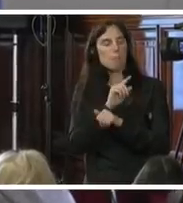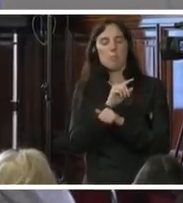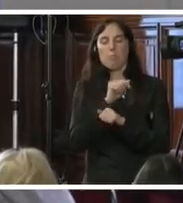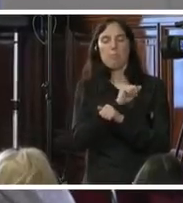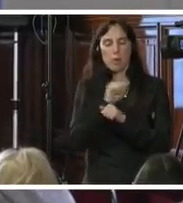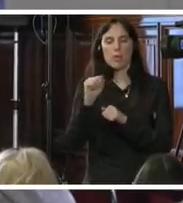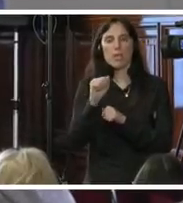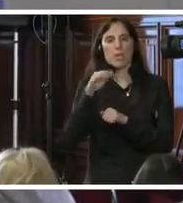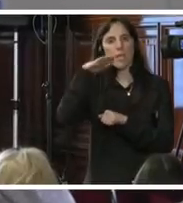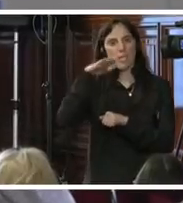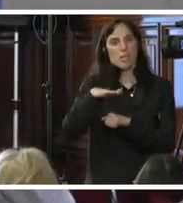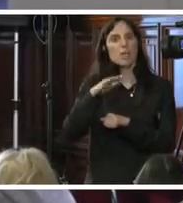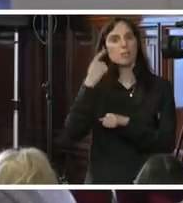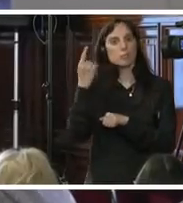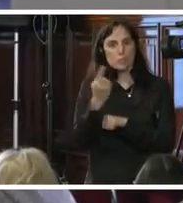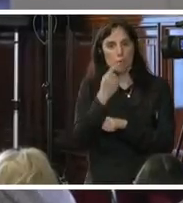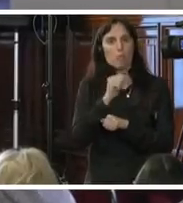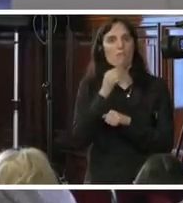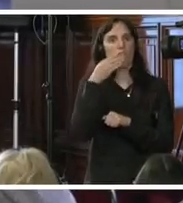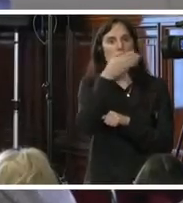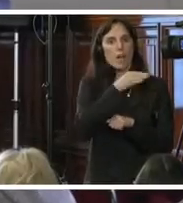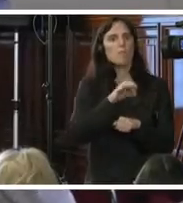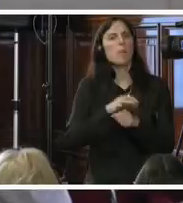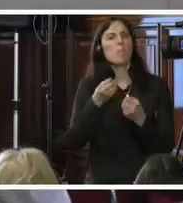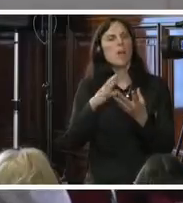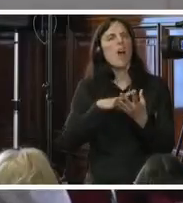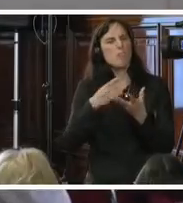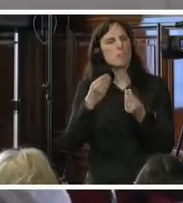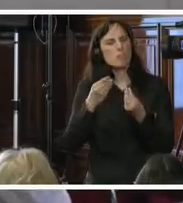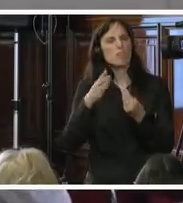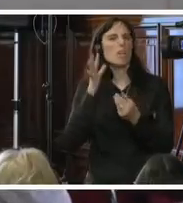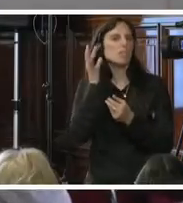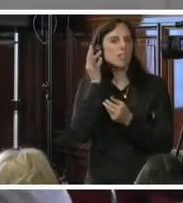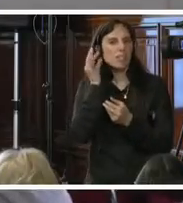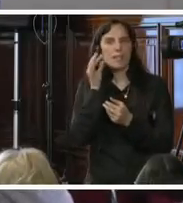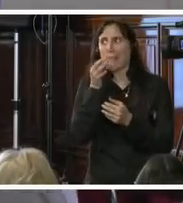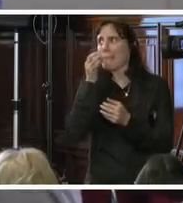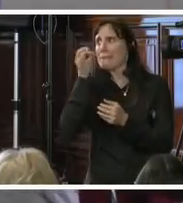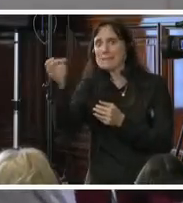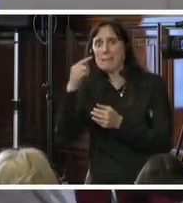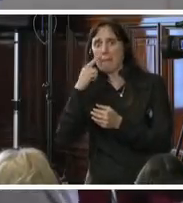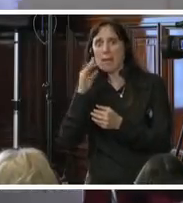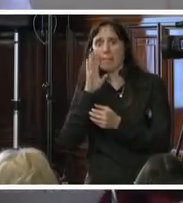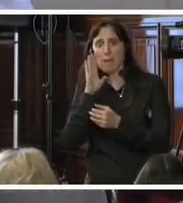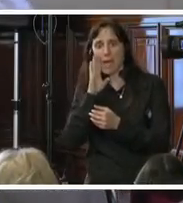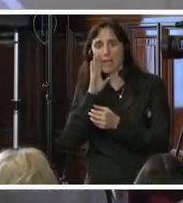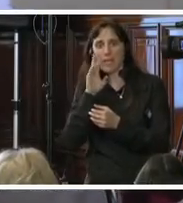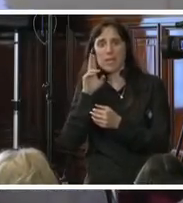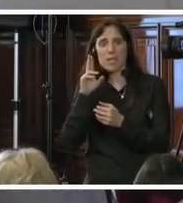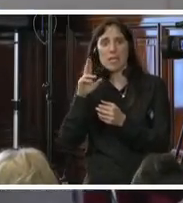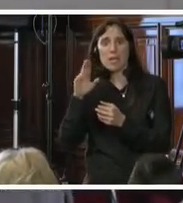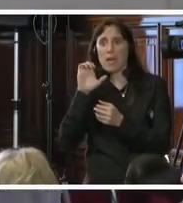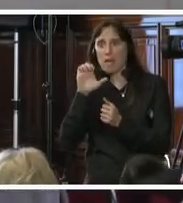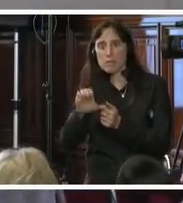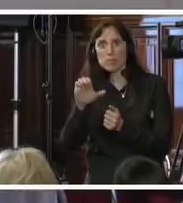padres, que es una buena cosa, porque hay muchísimas chicas que no le dirían a sus padres que las